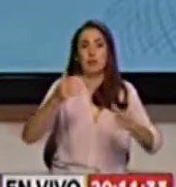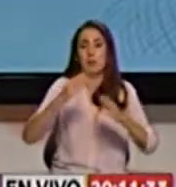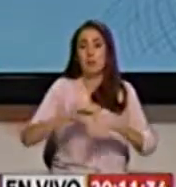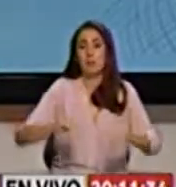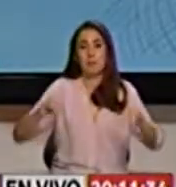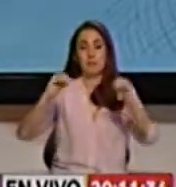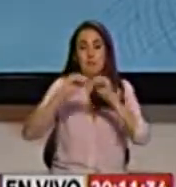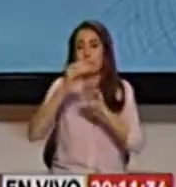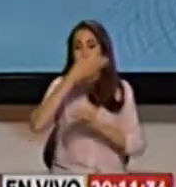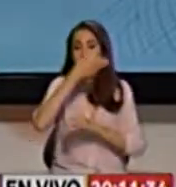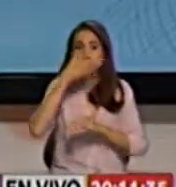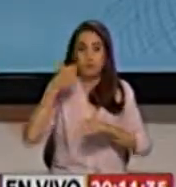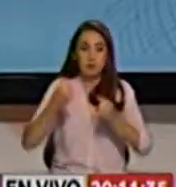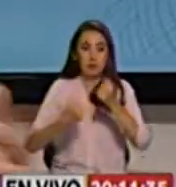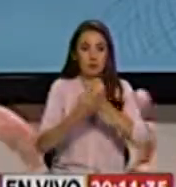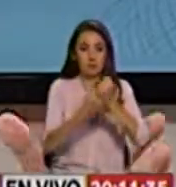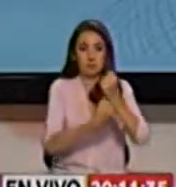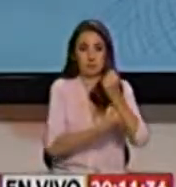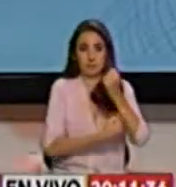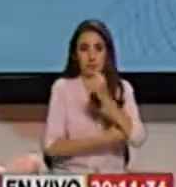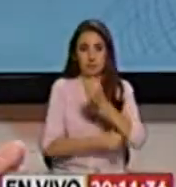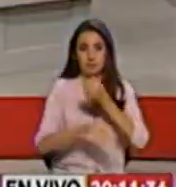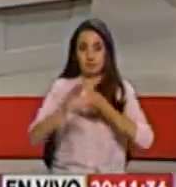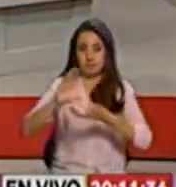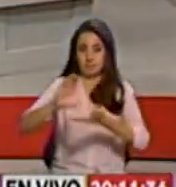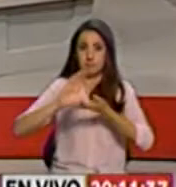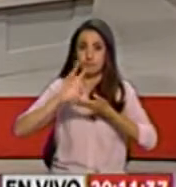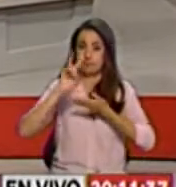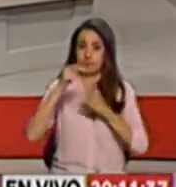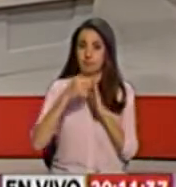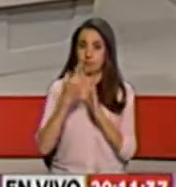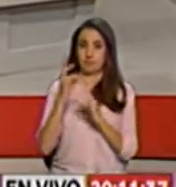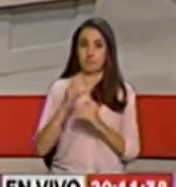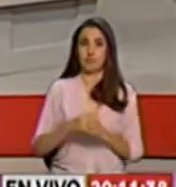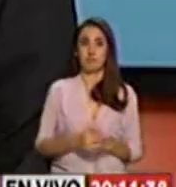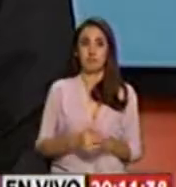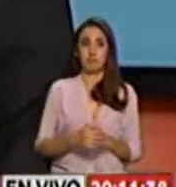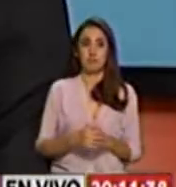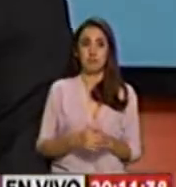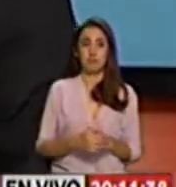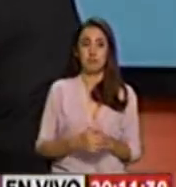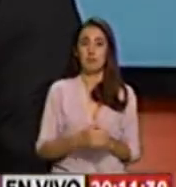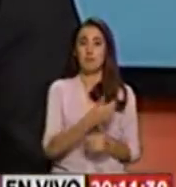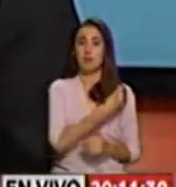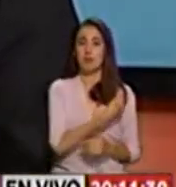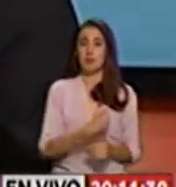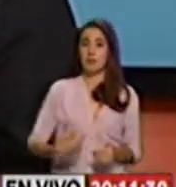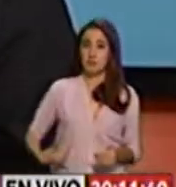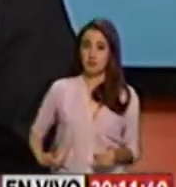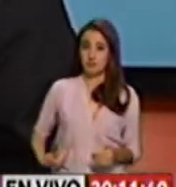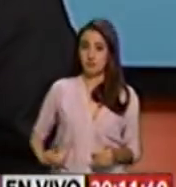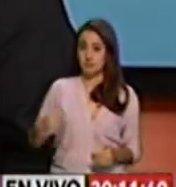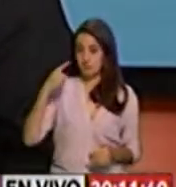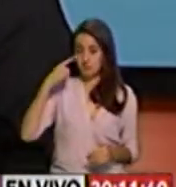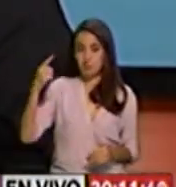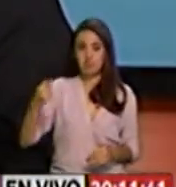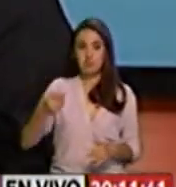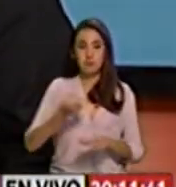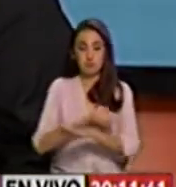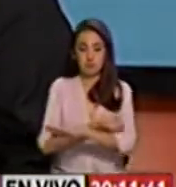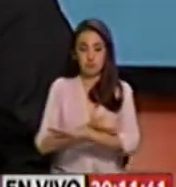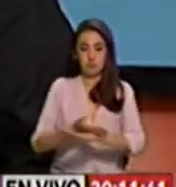fortalecer el presupuesto, sobre todo en el ámbito social, como usted nos ha mencionado? Recibir todas esas observaciones que, como hemos dicho,